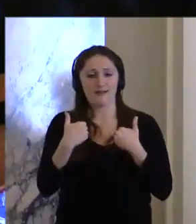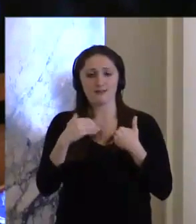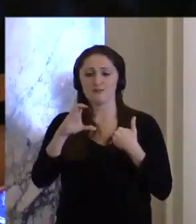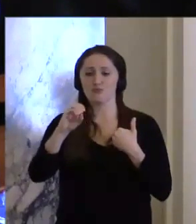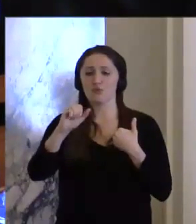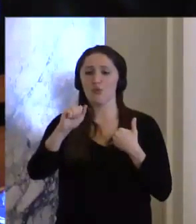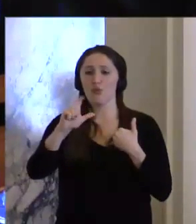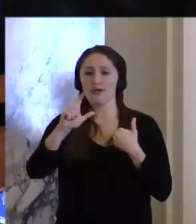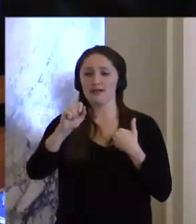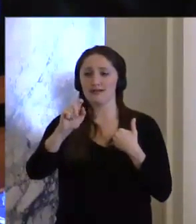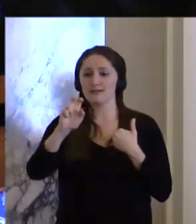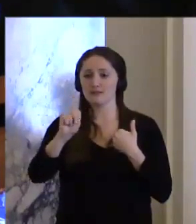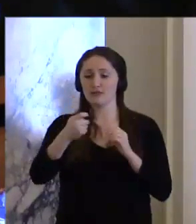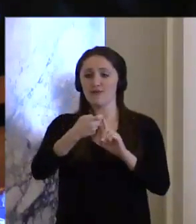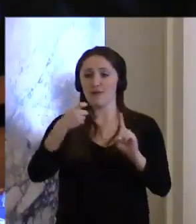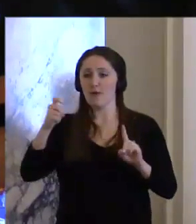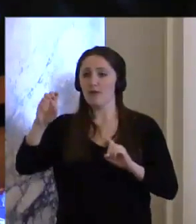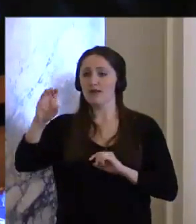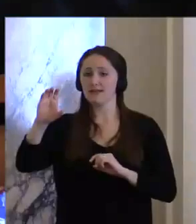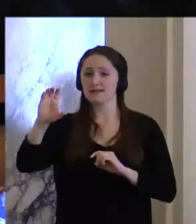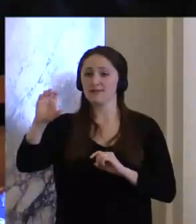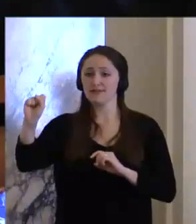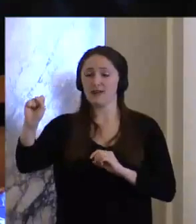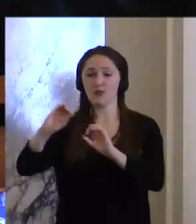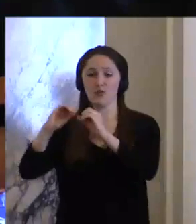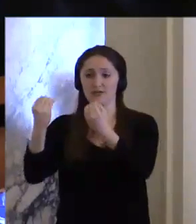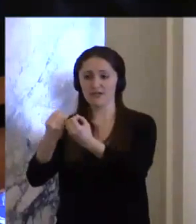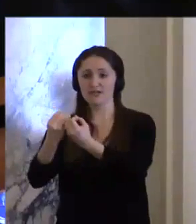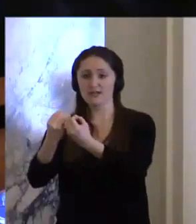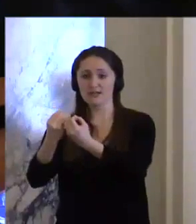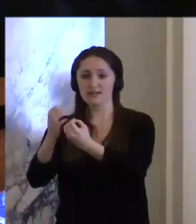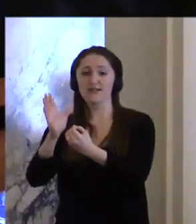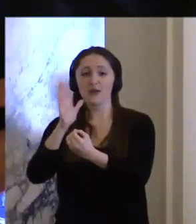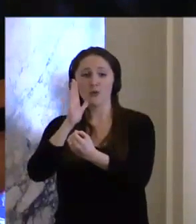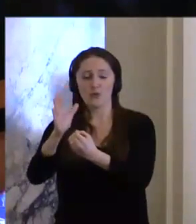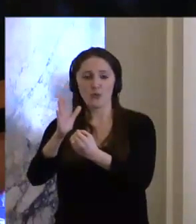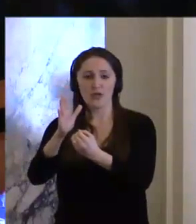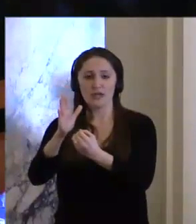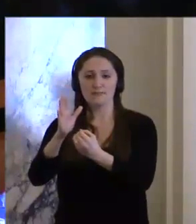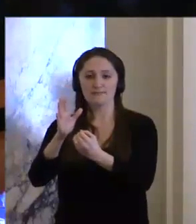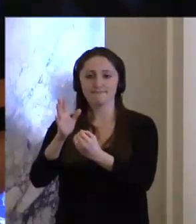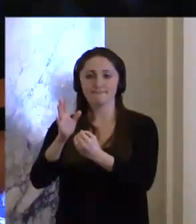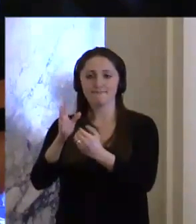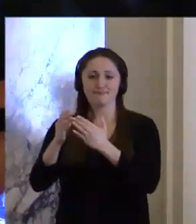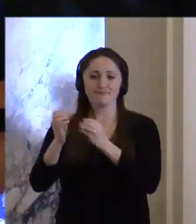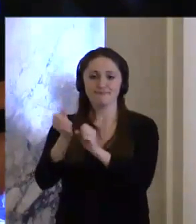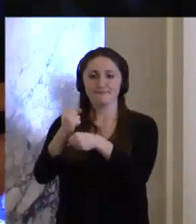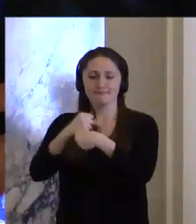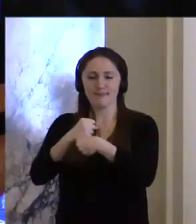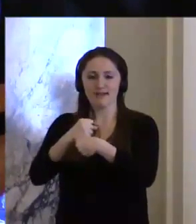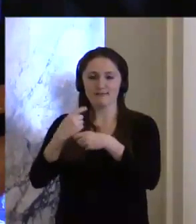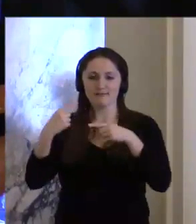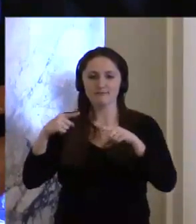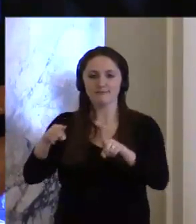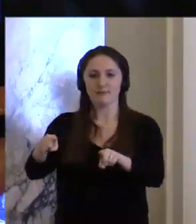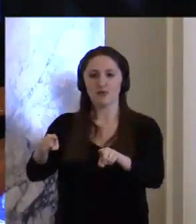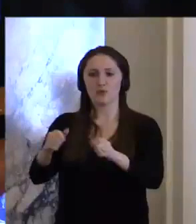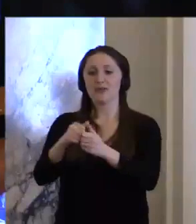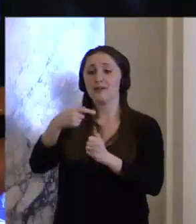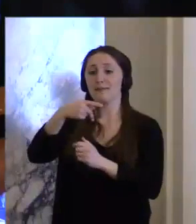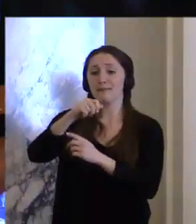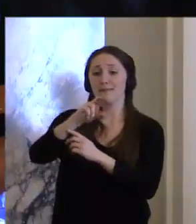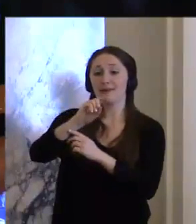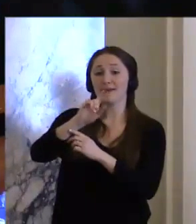se constituyan respetando la paridad o cierta suerte de cuota, mínimo el 30%, en